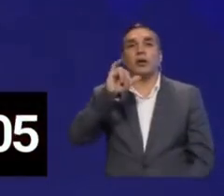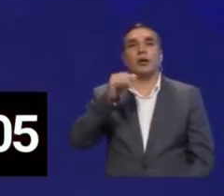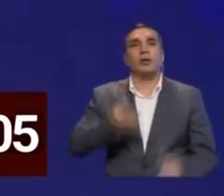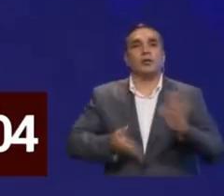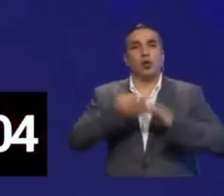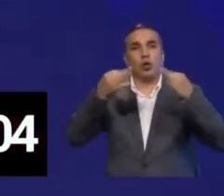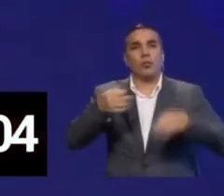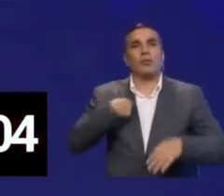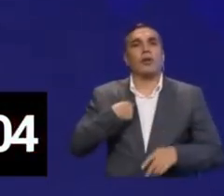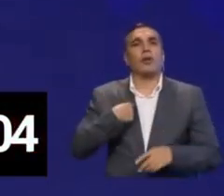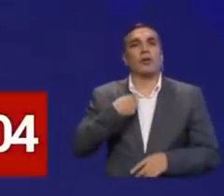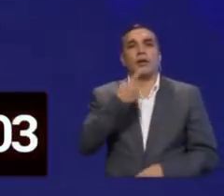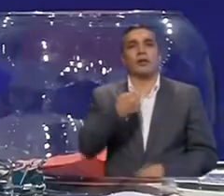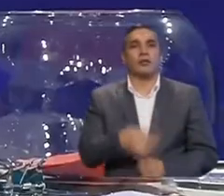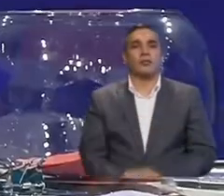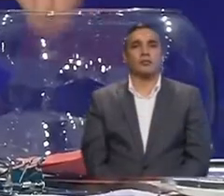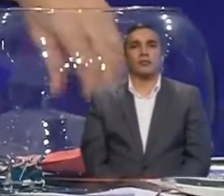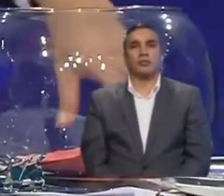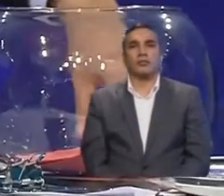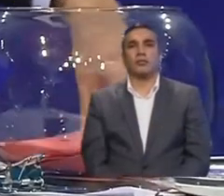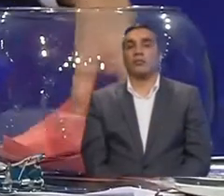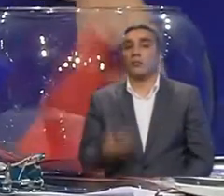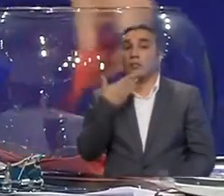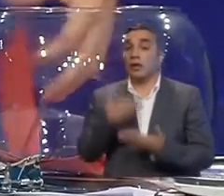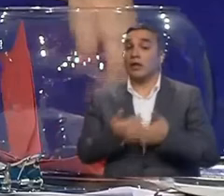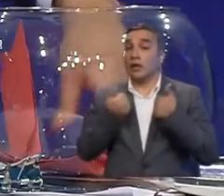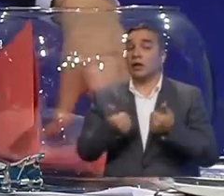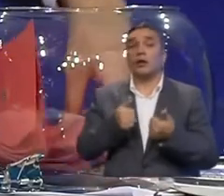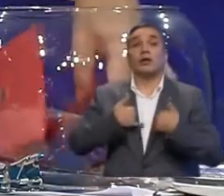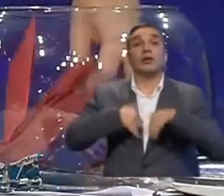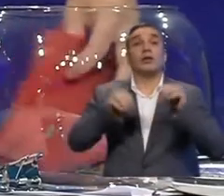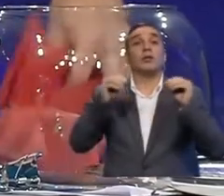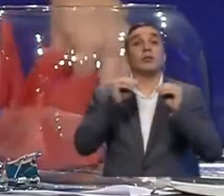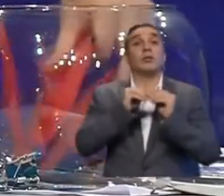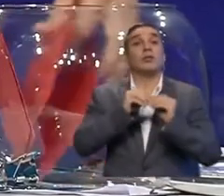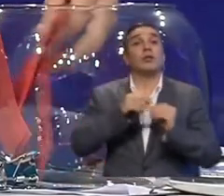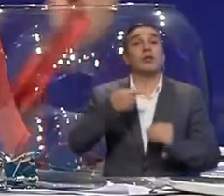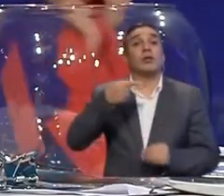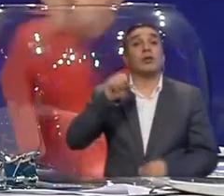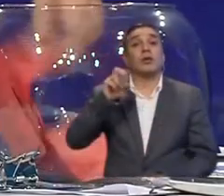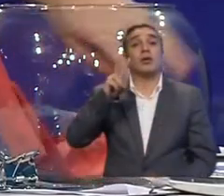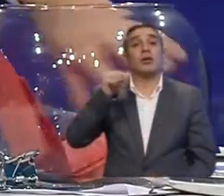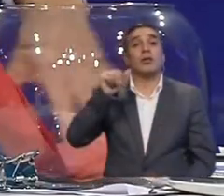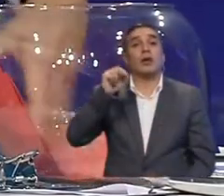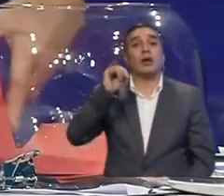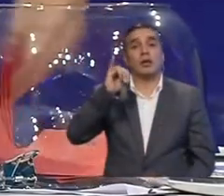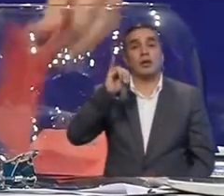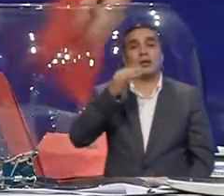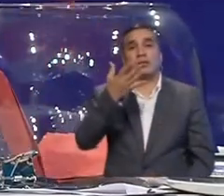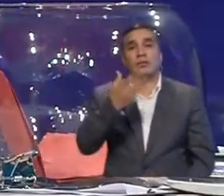cumplir su palabra. Gracias, candidato. Continuamos con el candidato Giovanni Andrade.